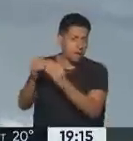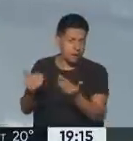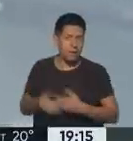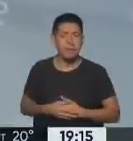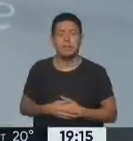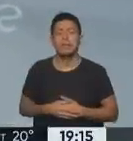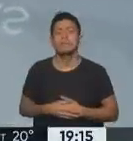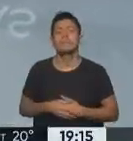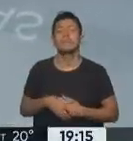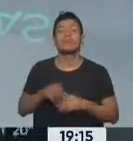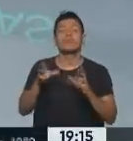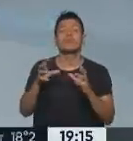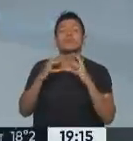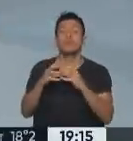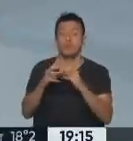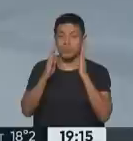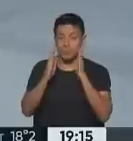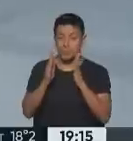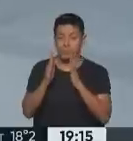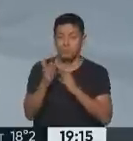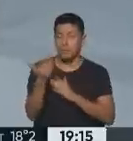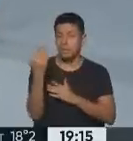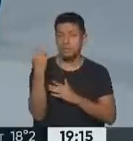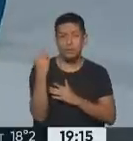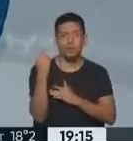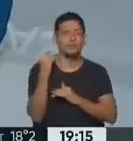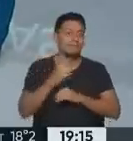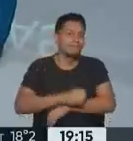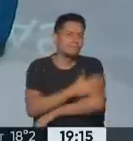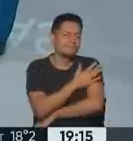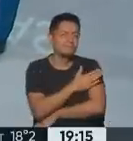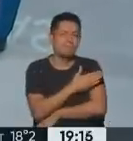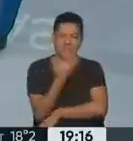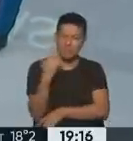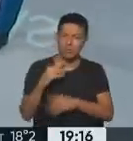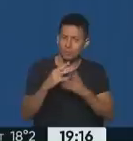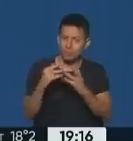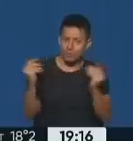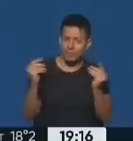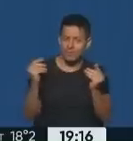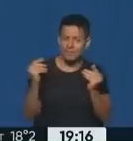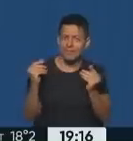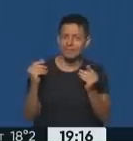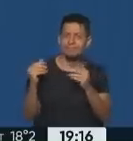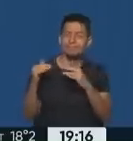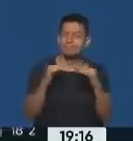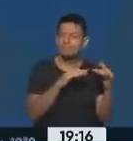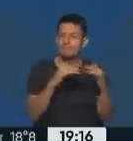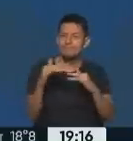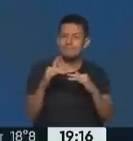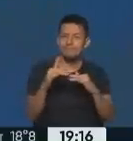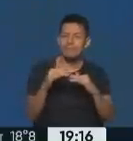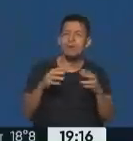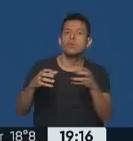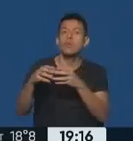Bien, y vamos al fútbol, a las emociones que se vivieron hace algunos minutos, porque terminó hace un rato prácticamente la definición de la zona